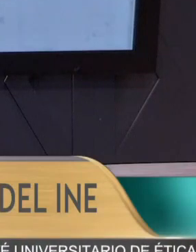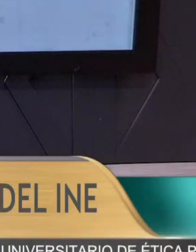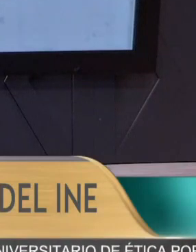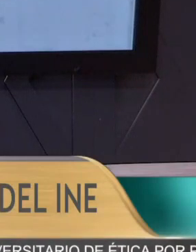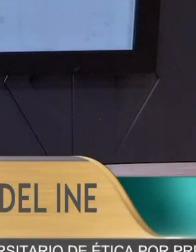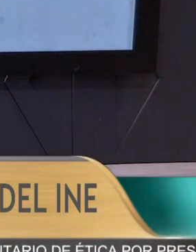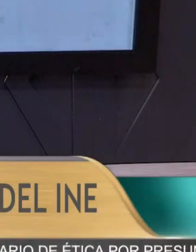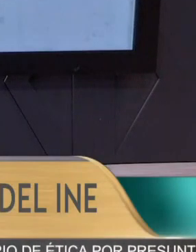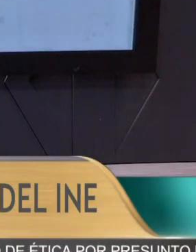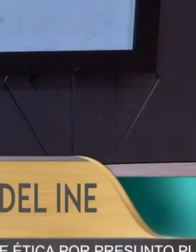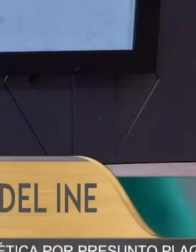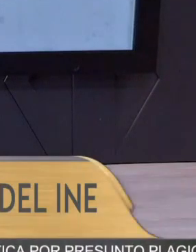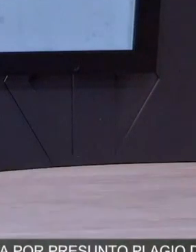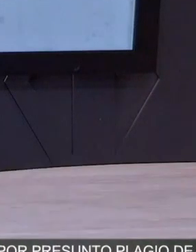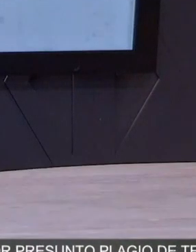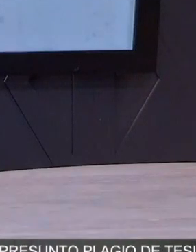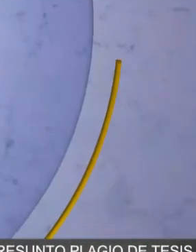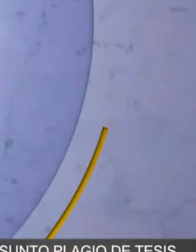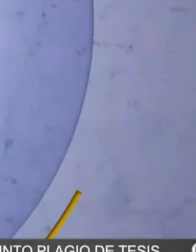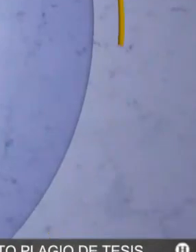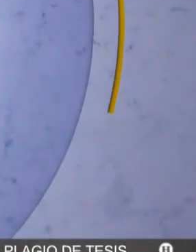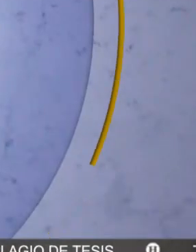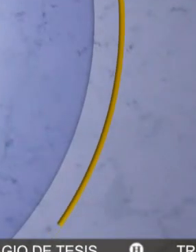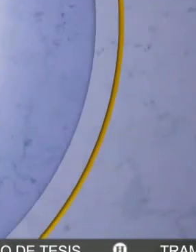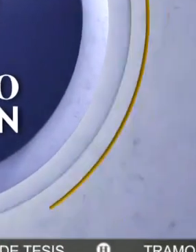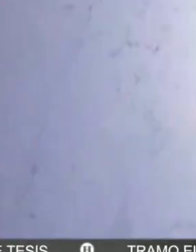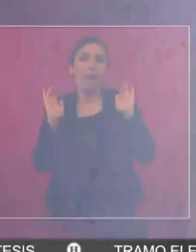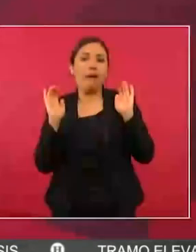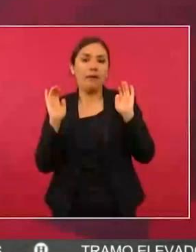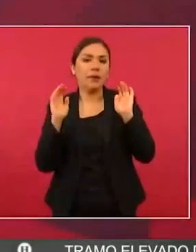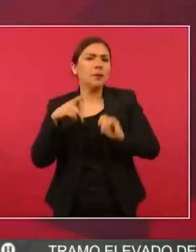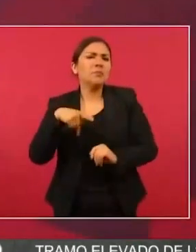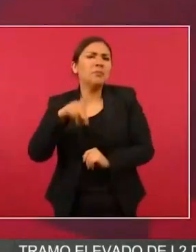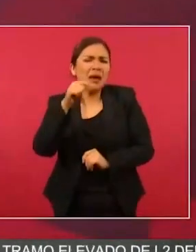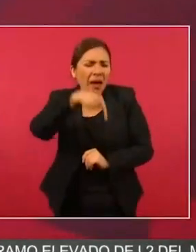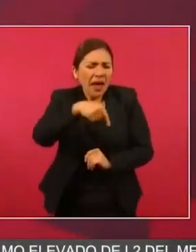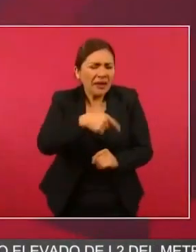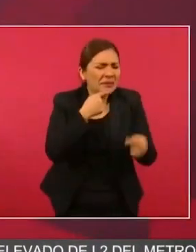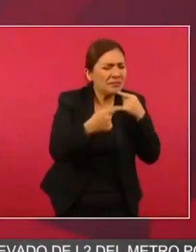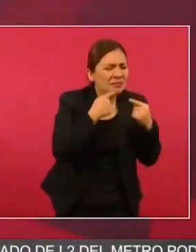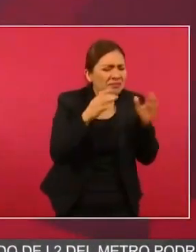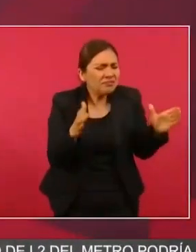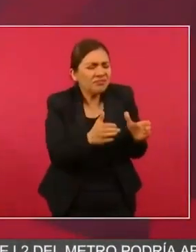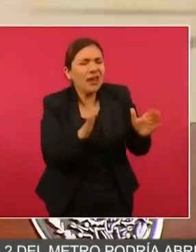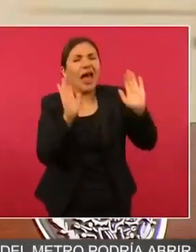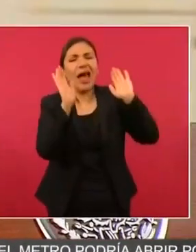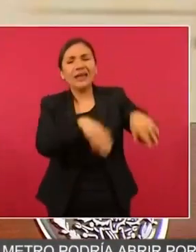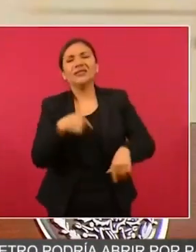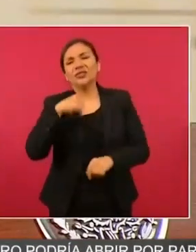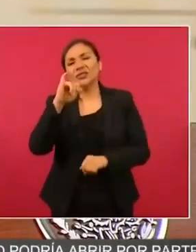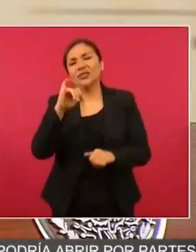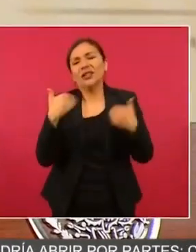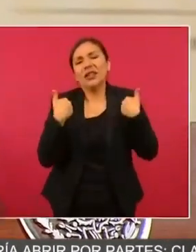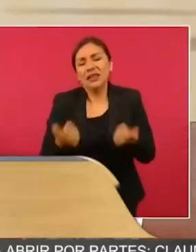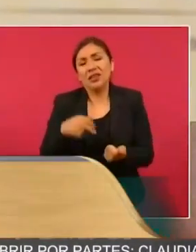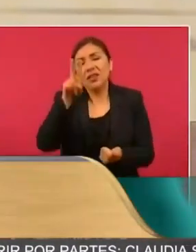privilegios estas fueron sus palabras pero si es aquí hay que entender cómo